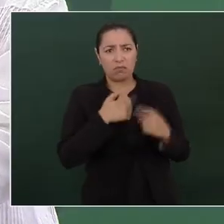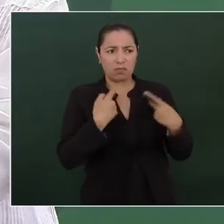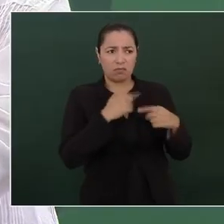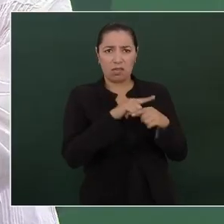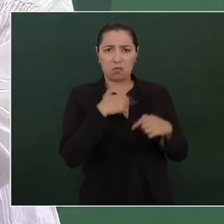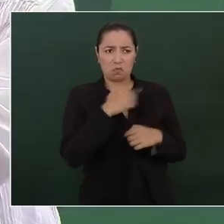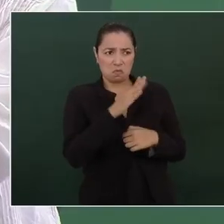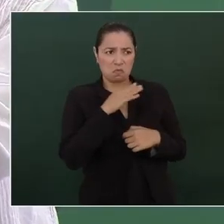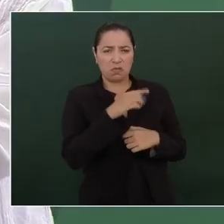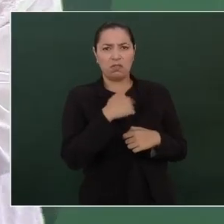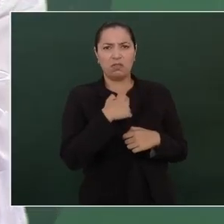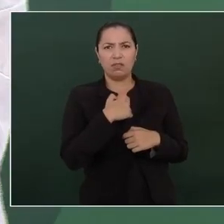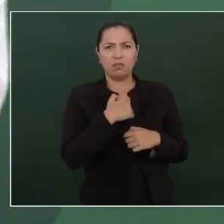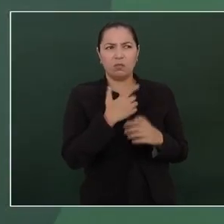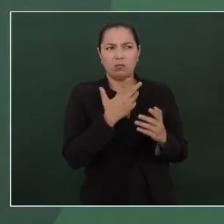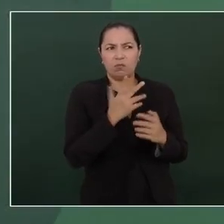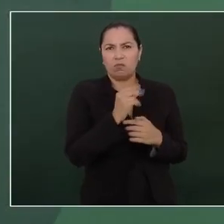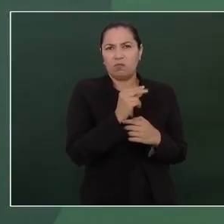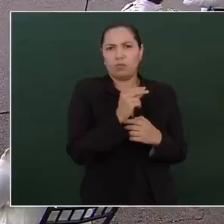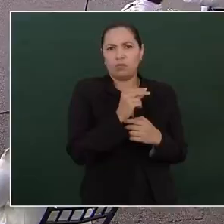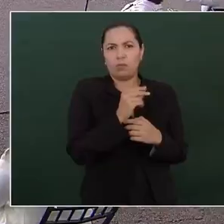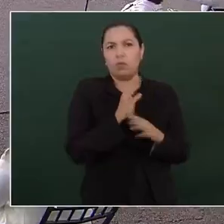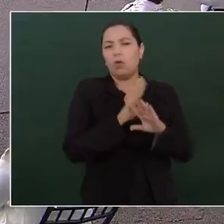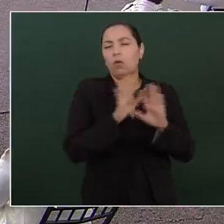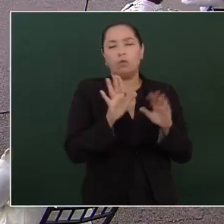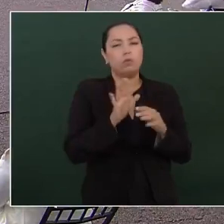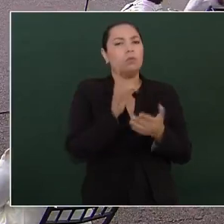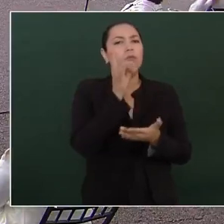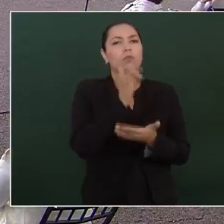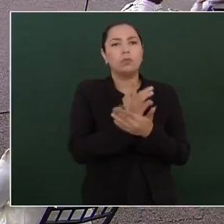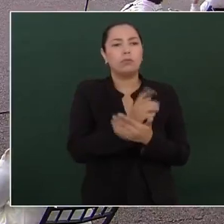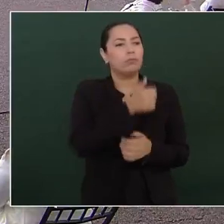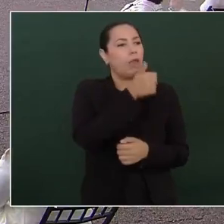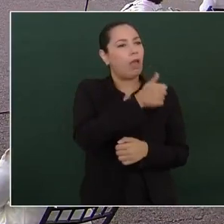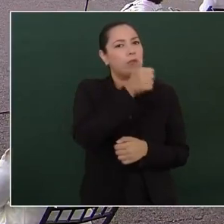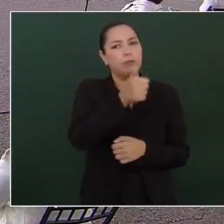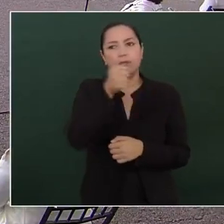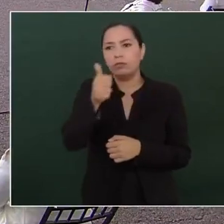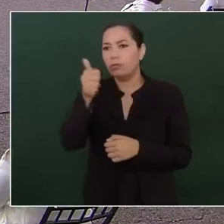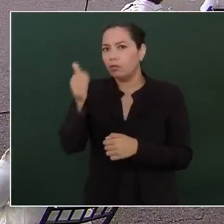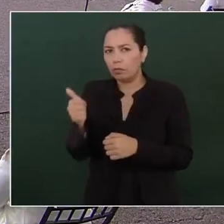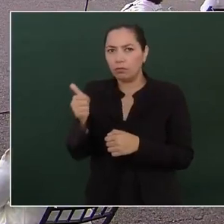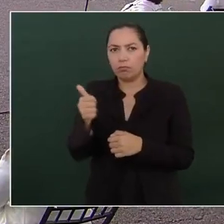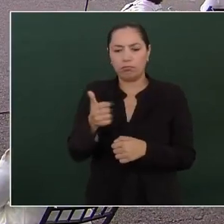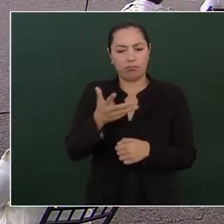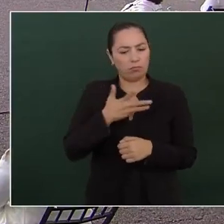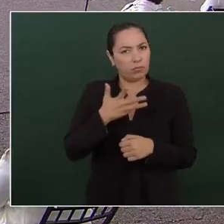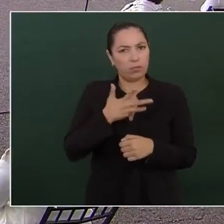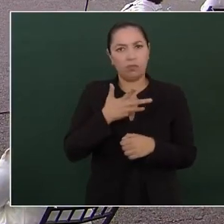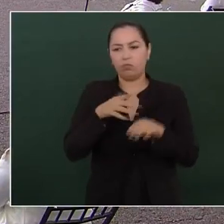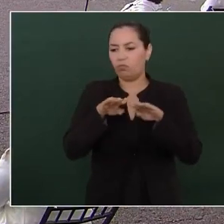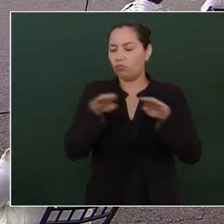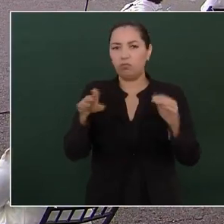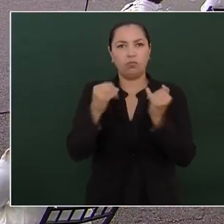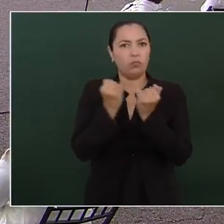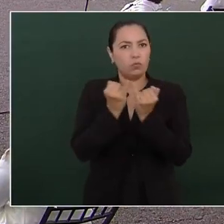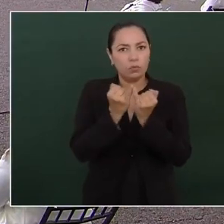es que actuemos cada quien de acuerdo a nuestras